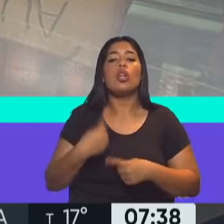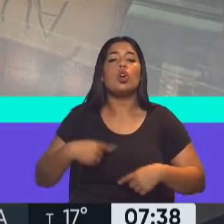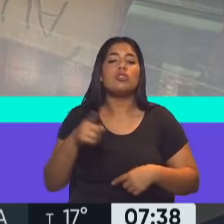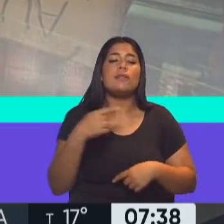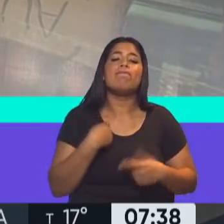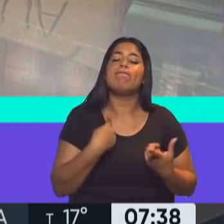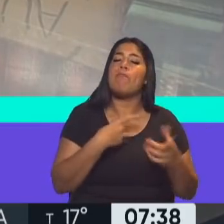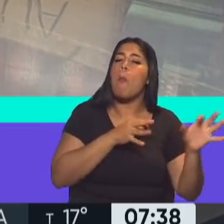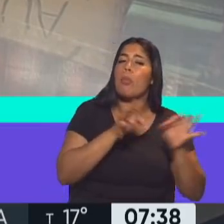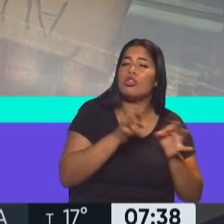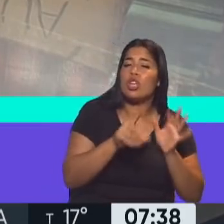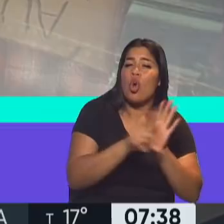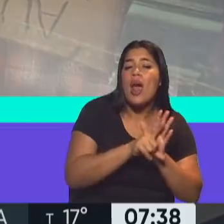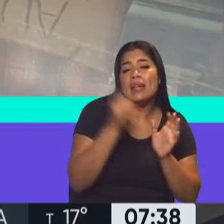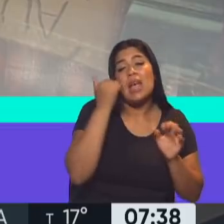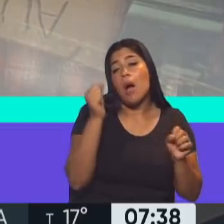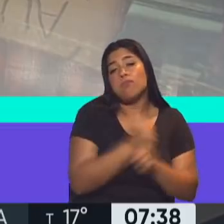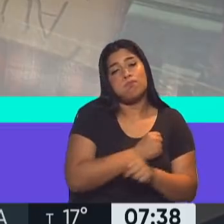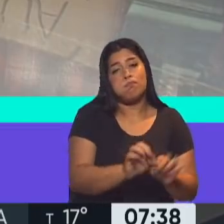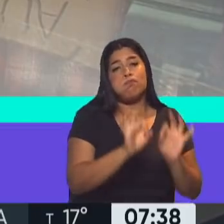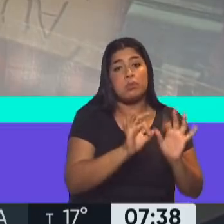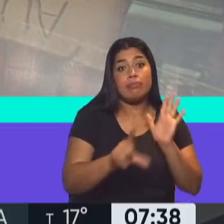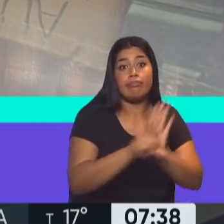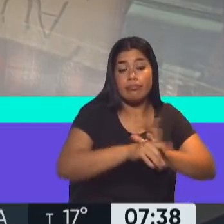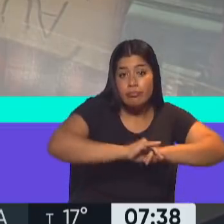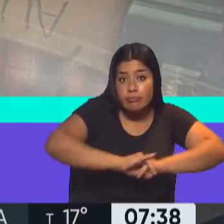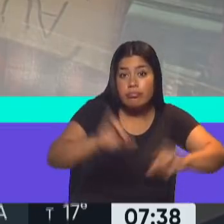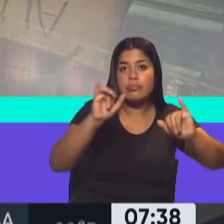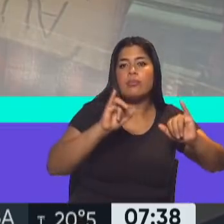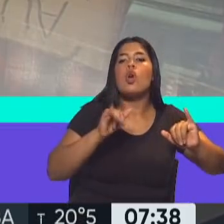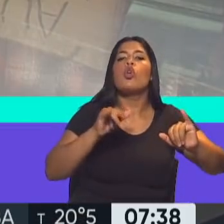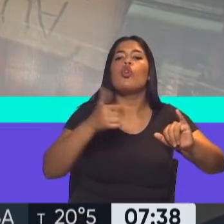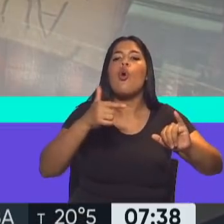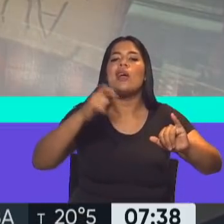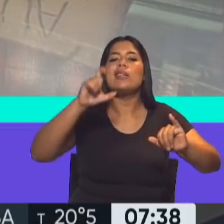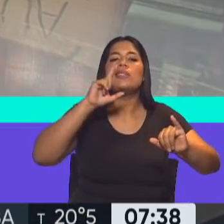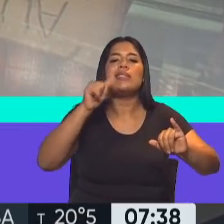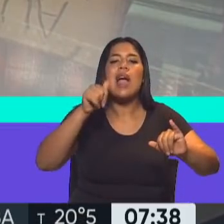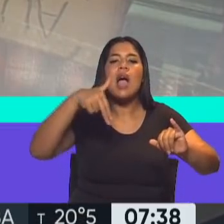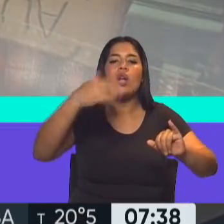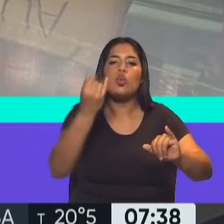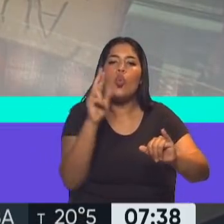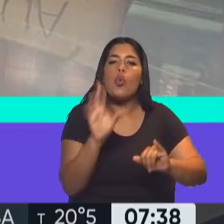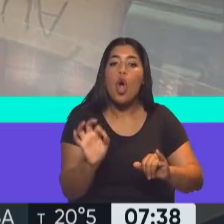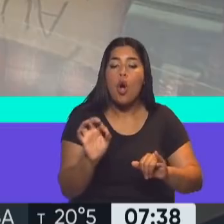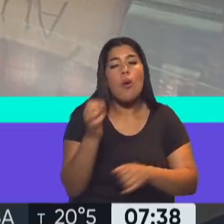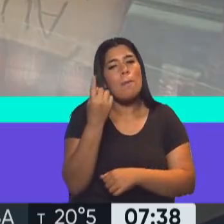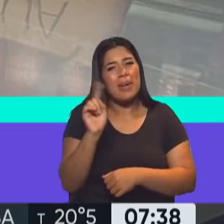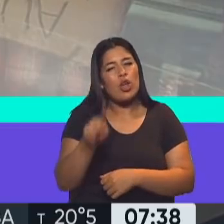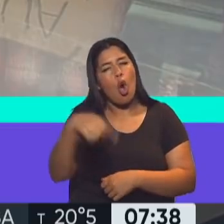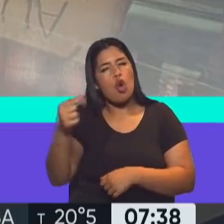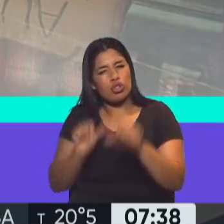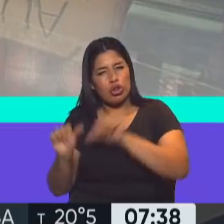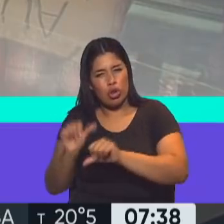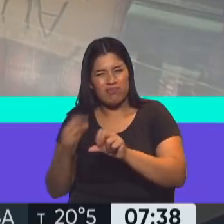ya es ley, que ya fue promulgado, no promueve la utilización del cianuro, pero sí el de otro químico. ¿Por qué ustedes están